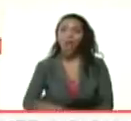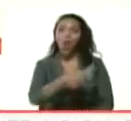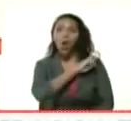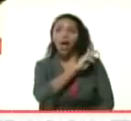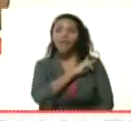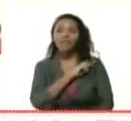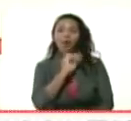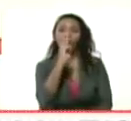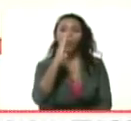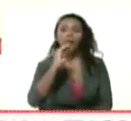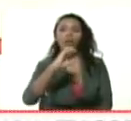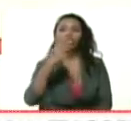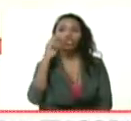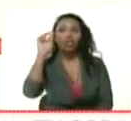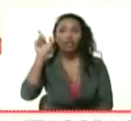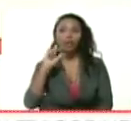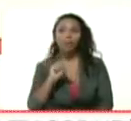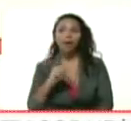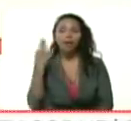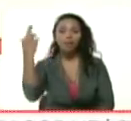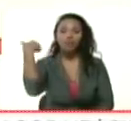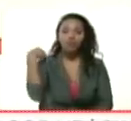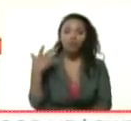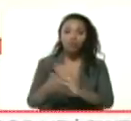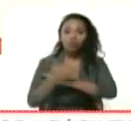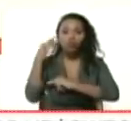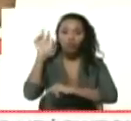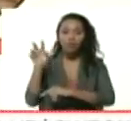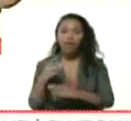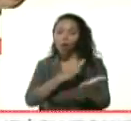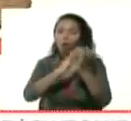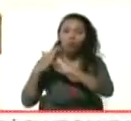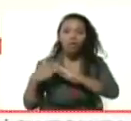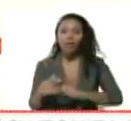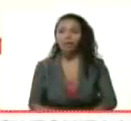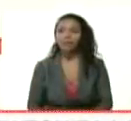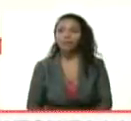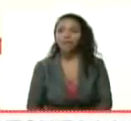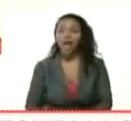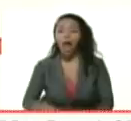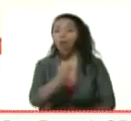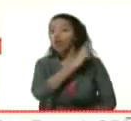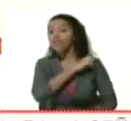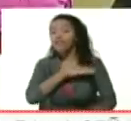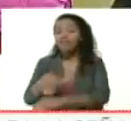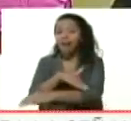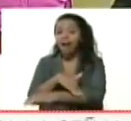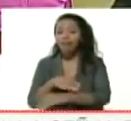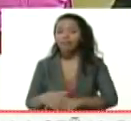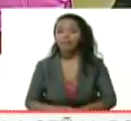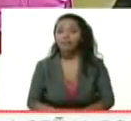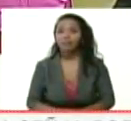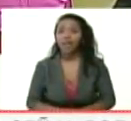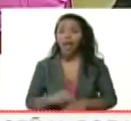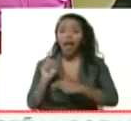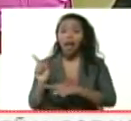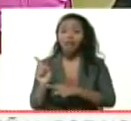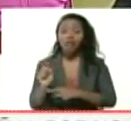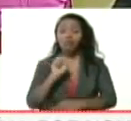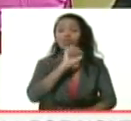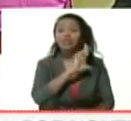a los jefes de VC, a los jefes de comunidades, a los jefes de calles. Estos